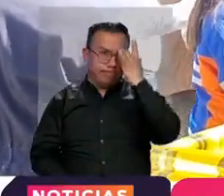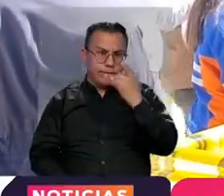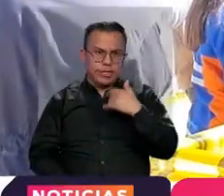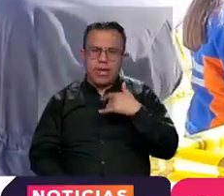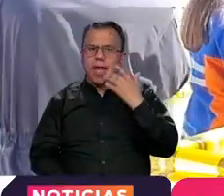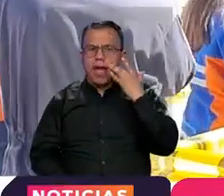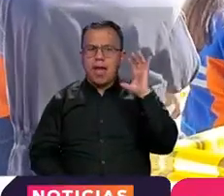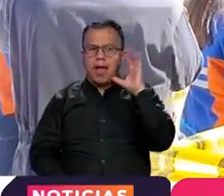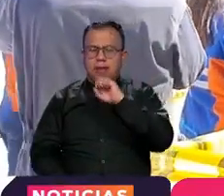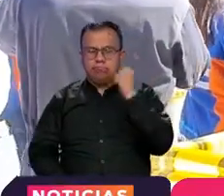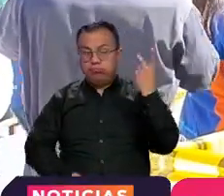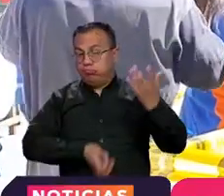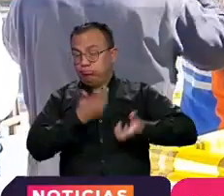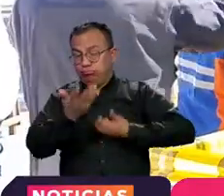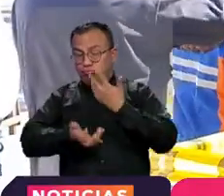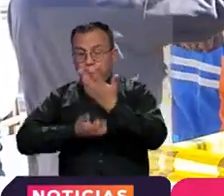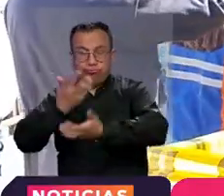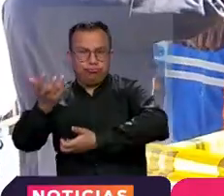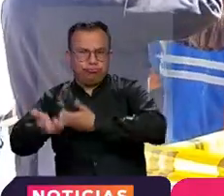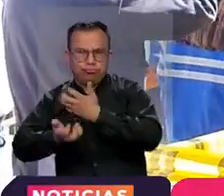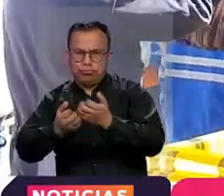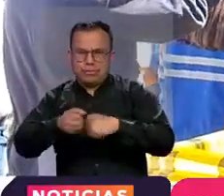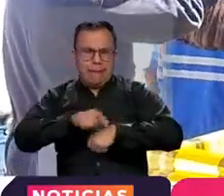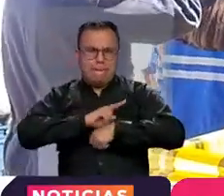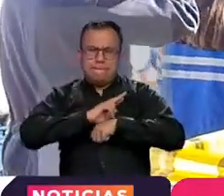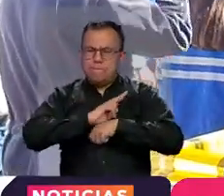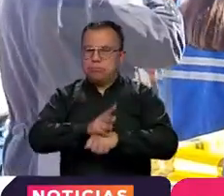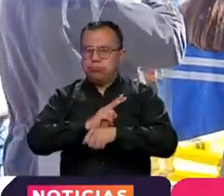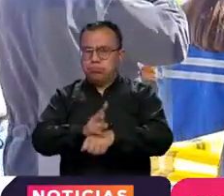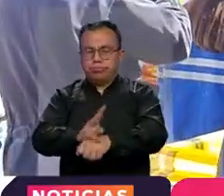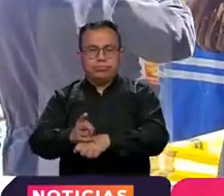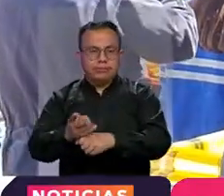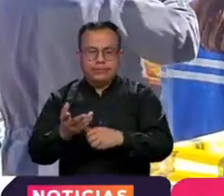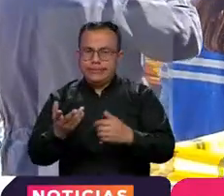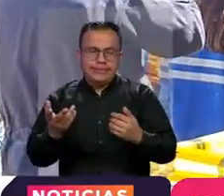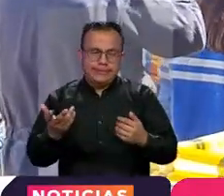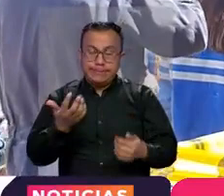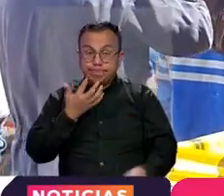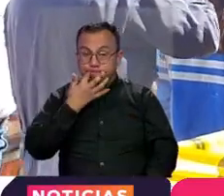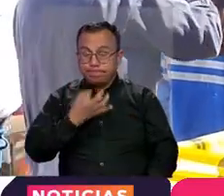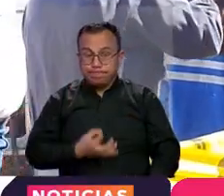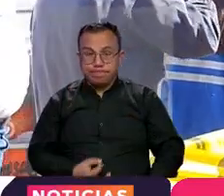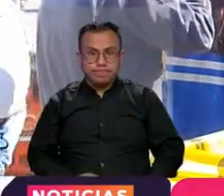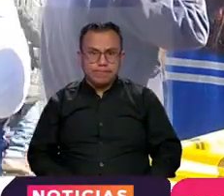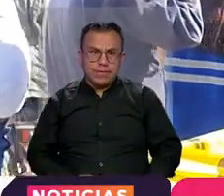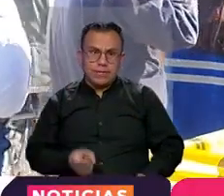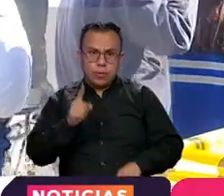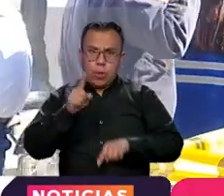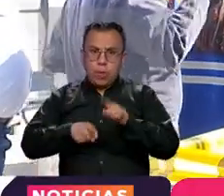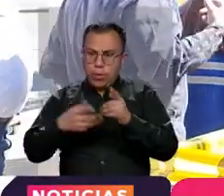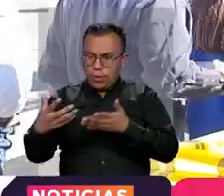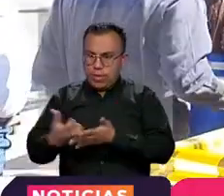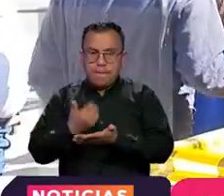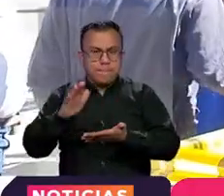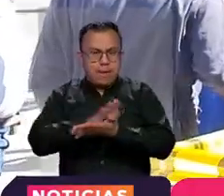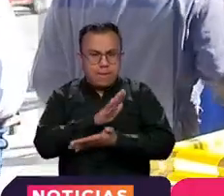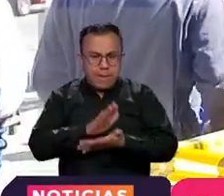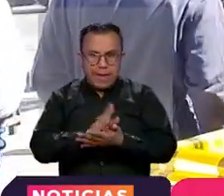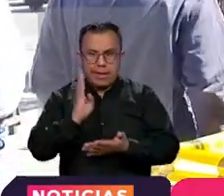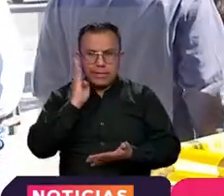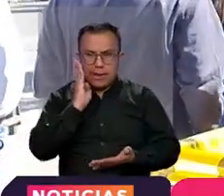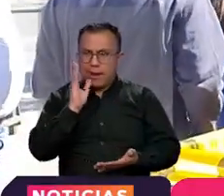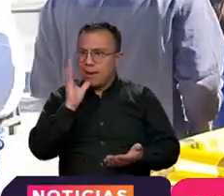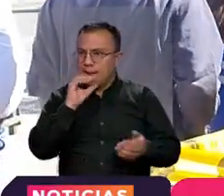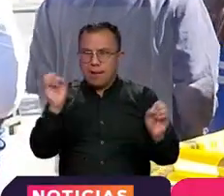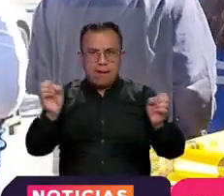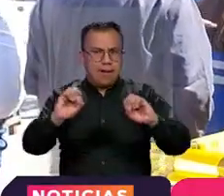agarró candela en milésimas de segundos. Y de verdad que no pude recuperar ni mis papeles, ni mi teléfono,